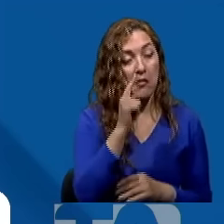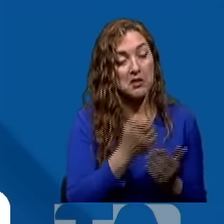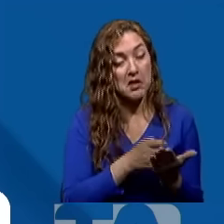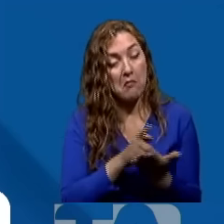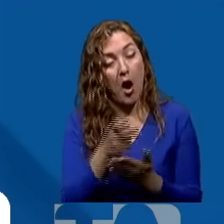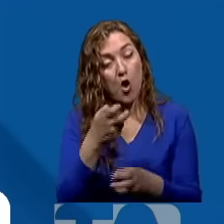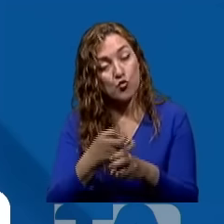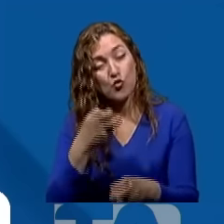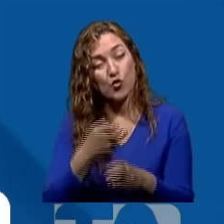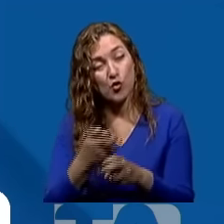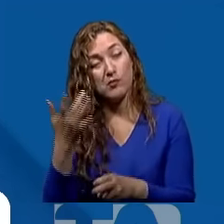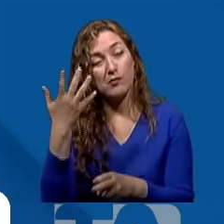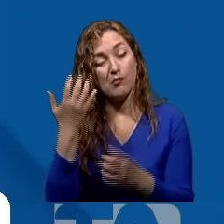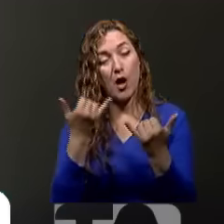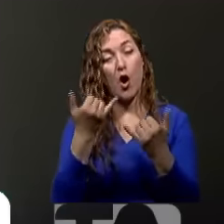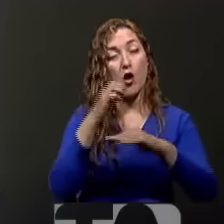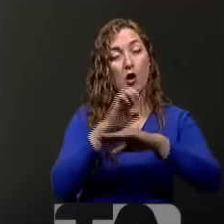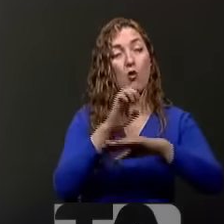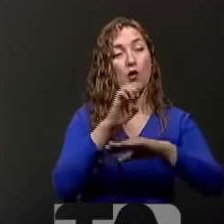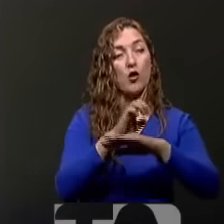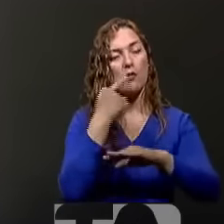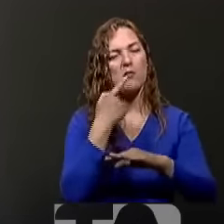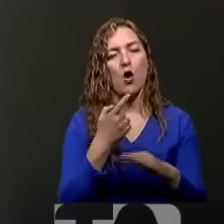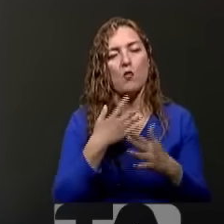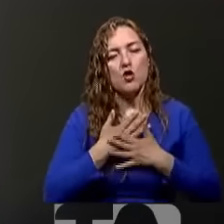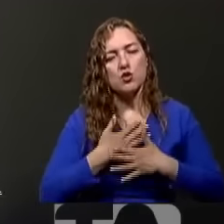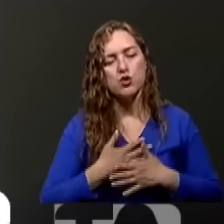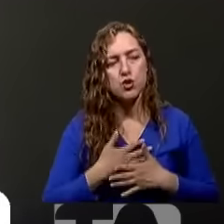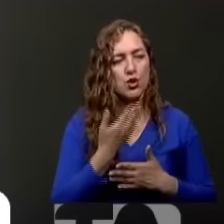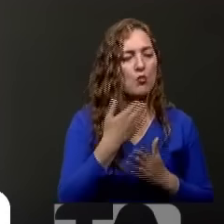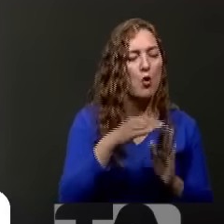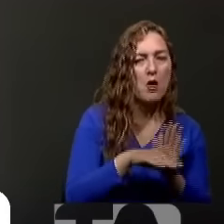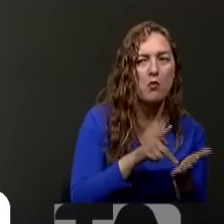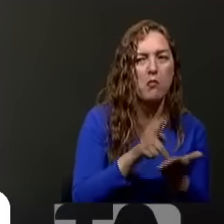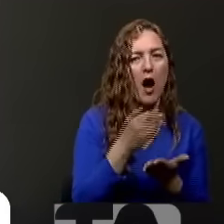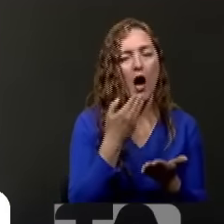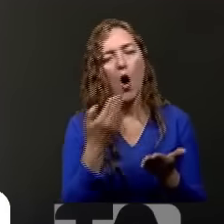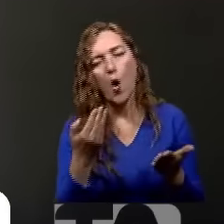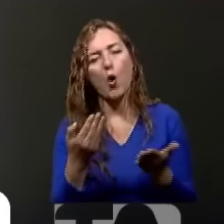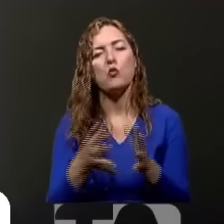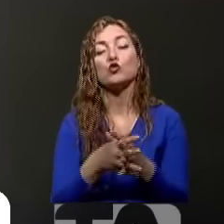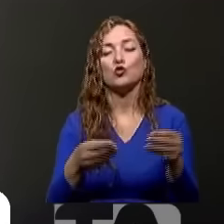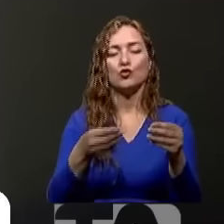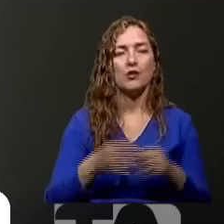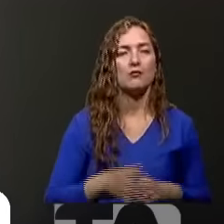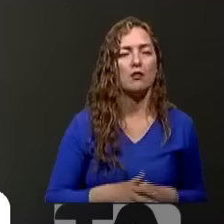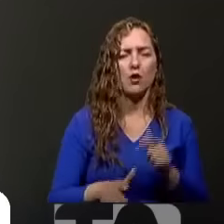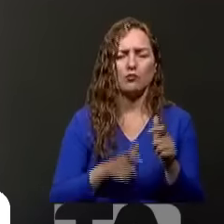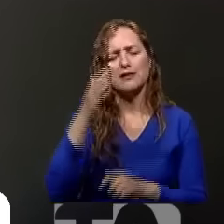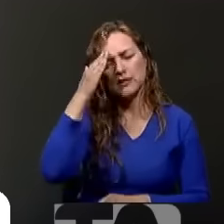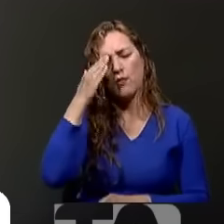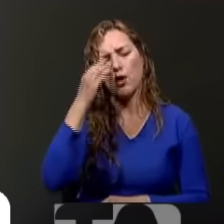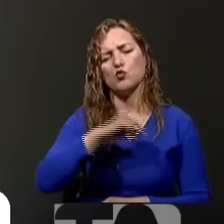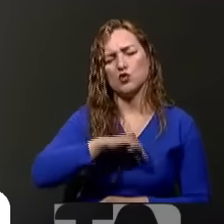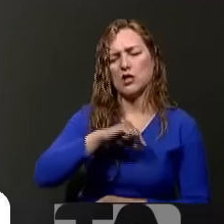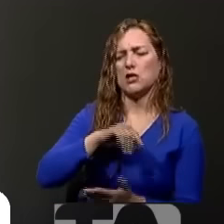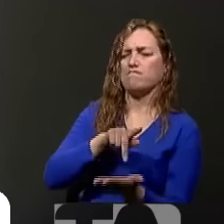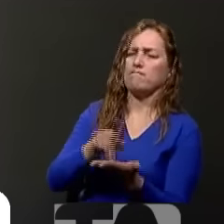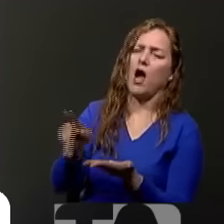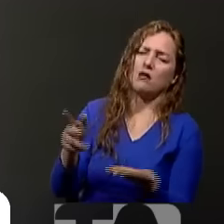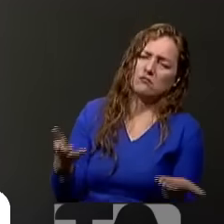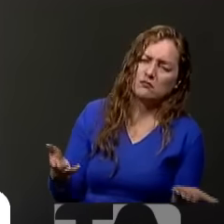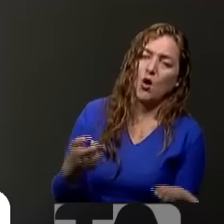tan duros como los que atraviesa el país. Los comerciantes, los dirigentes están conscientes que hay que pagar la regalía, pero eso hay que hacer un